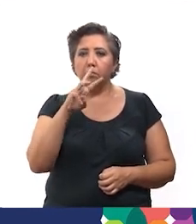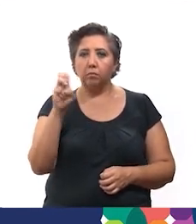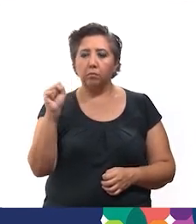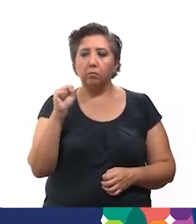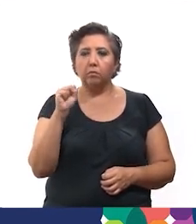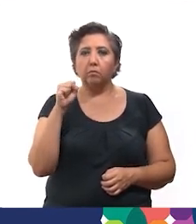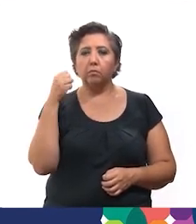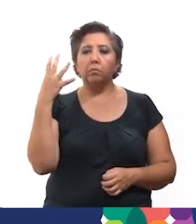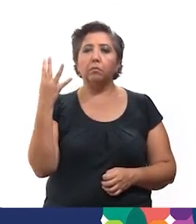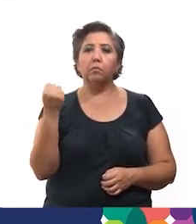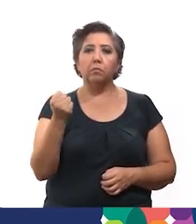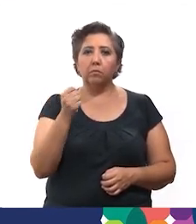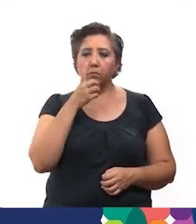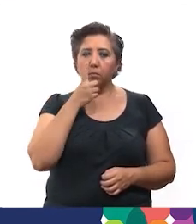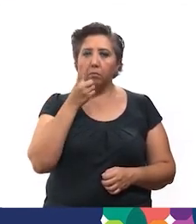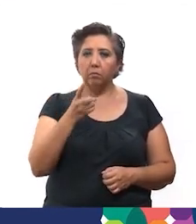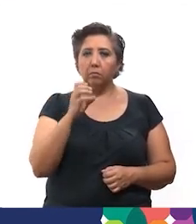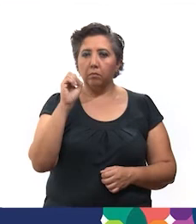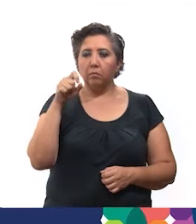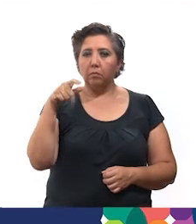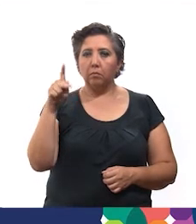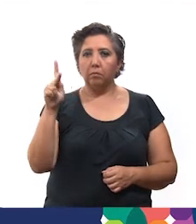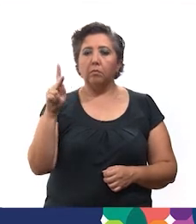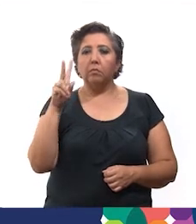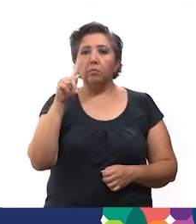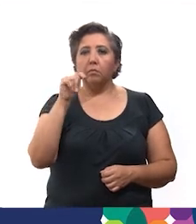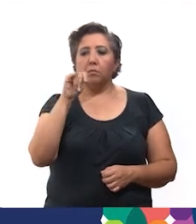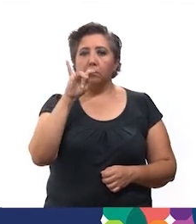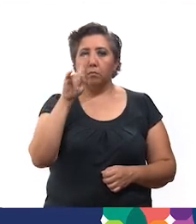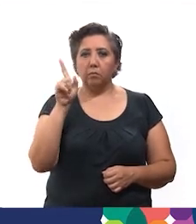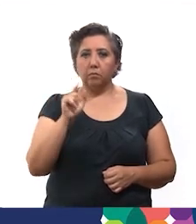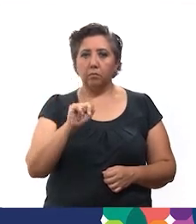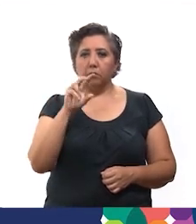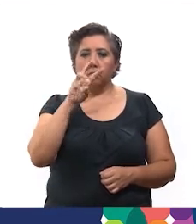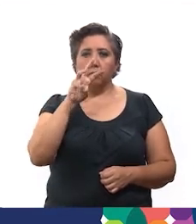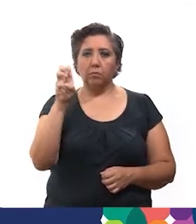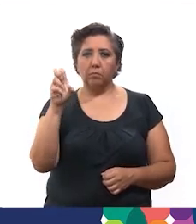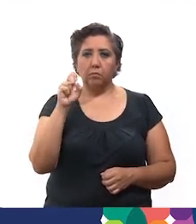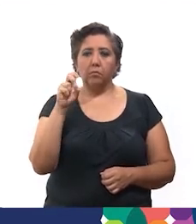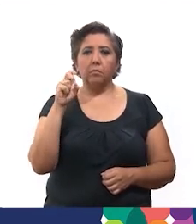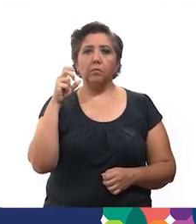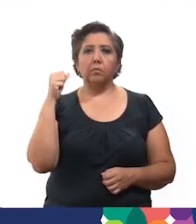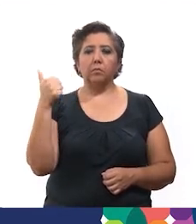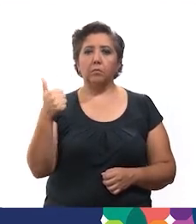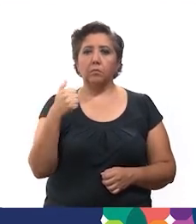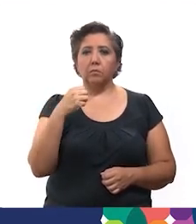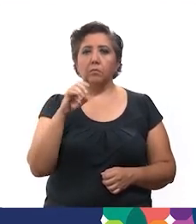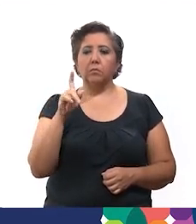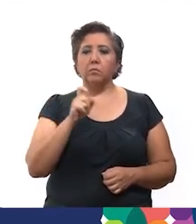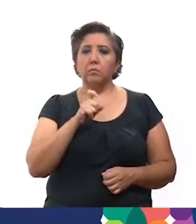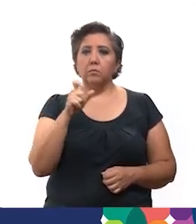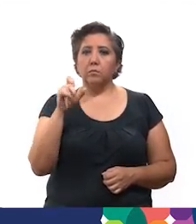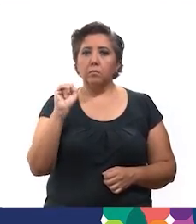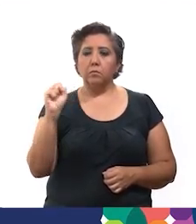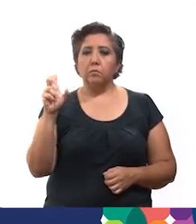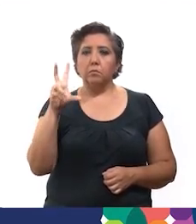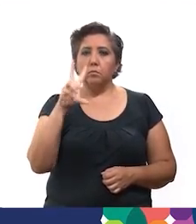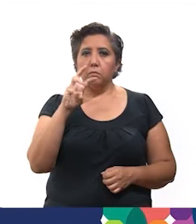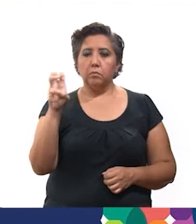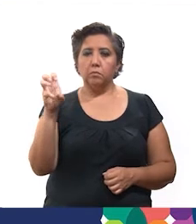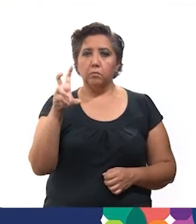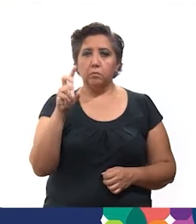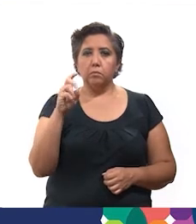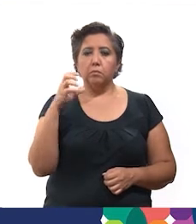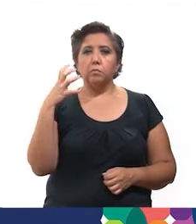Carrillo, Puerto Norte, Ietel, Roble, Agricola, Cinco, Juntulul. Centro, Huahil, joe, Sokuchik, Pajal, cuarenta y cinco mil